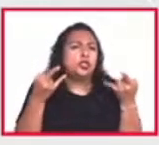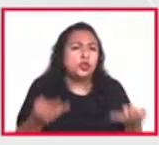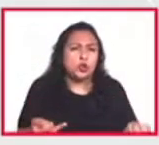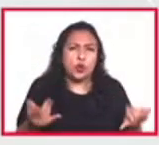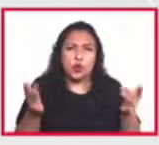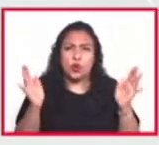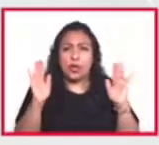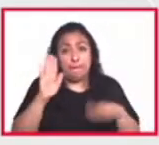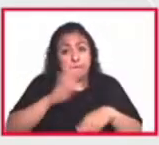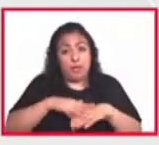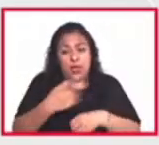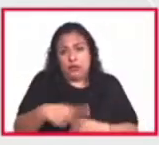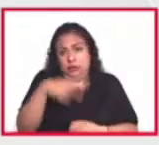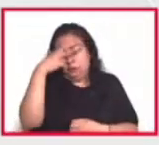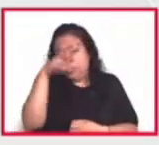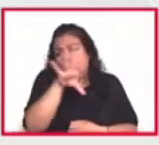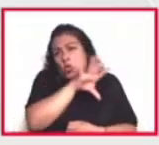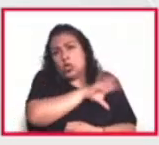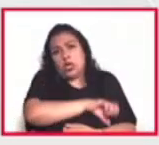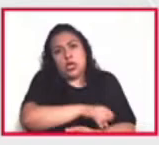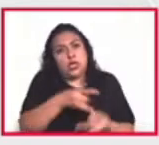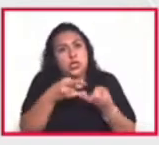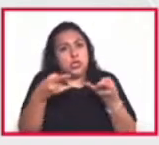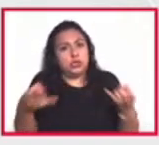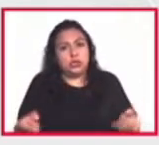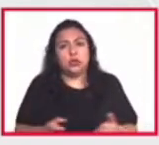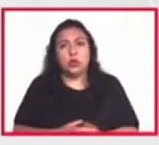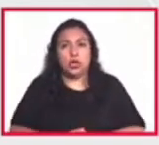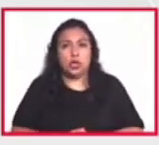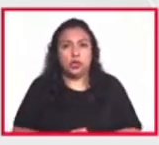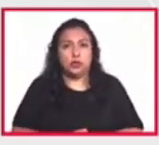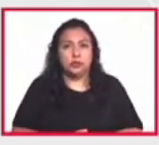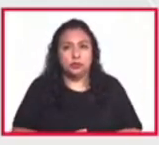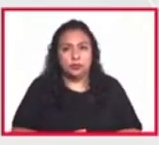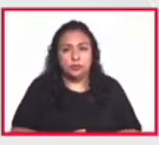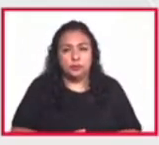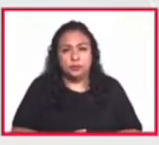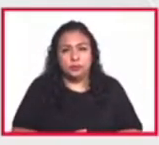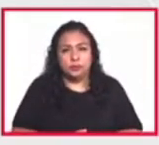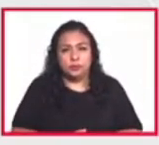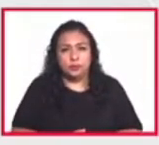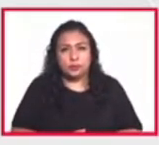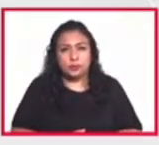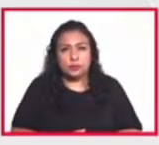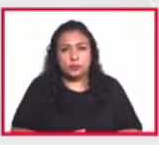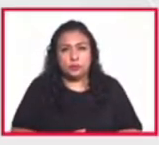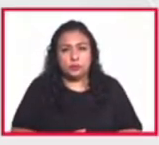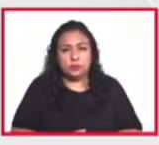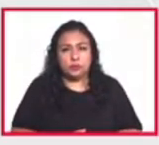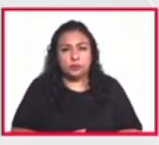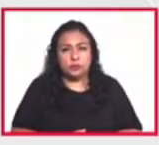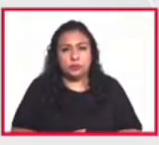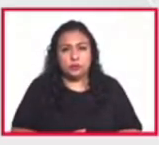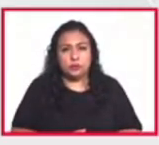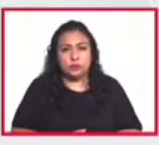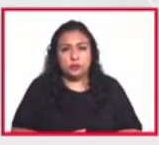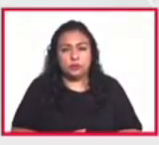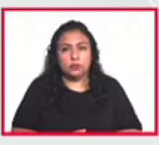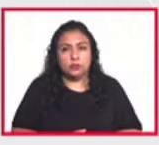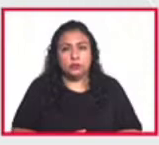historia de México. Llegaste casi 500 años después. ¿Qué te trajo a nuestro